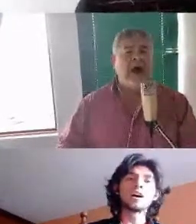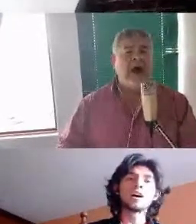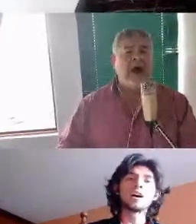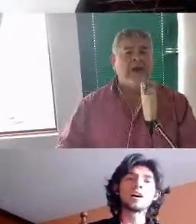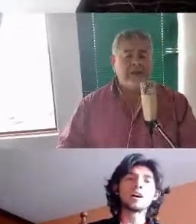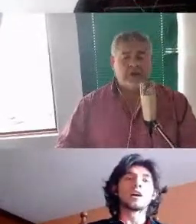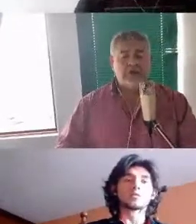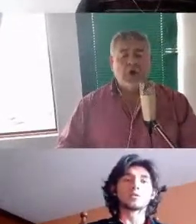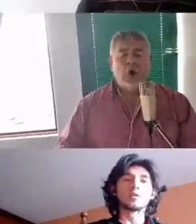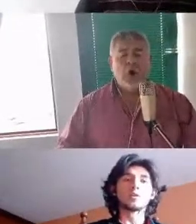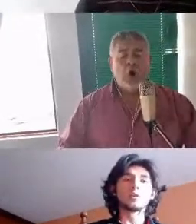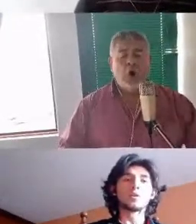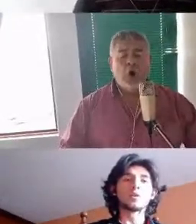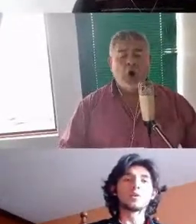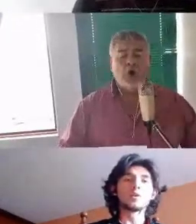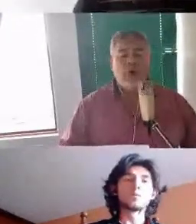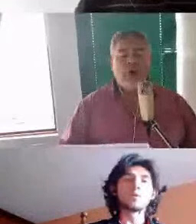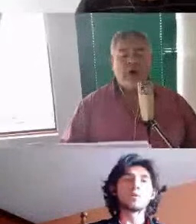sociedad.